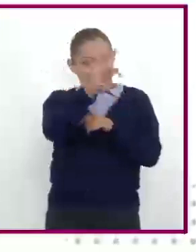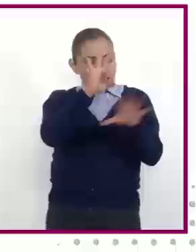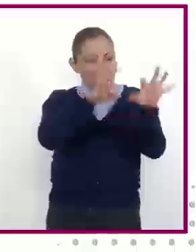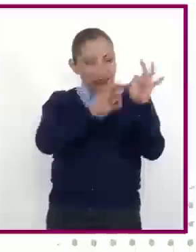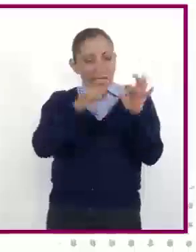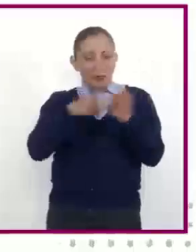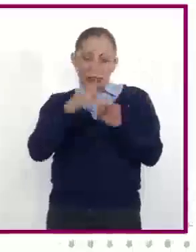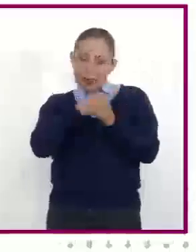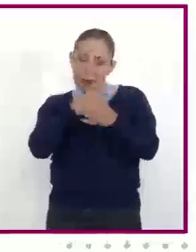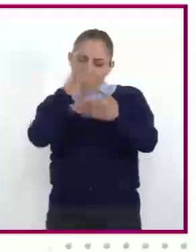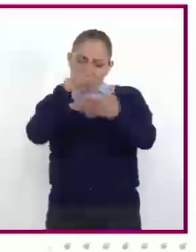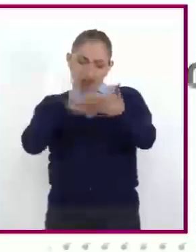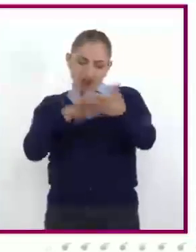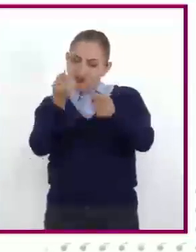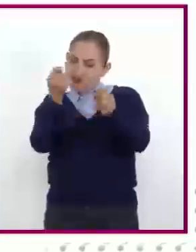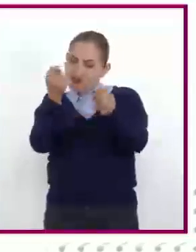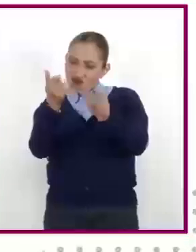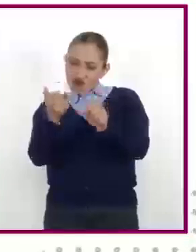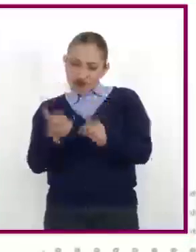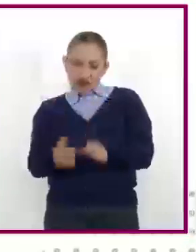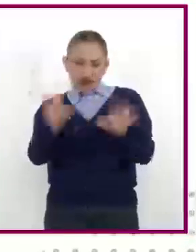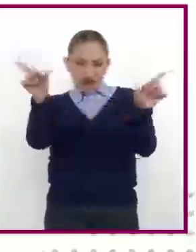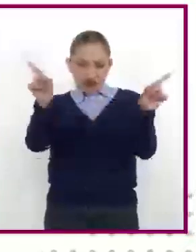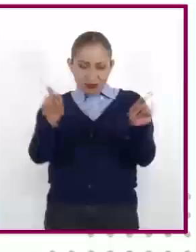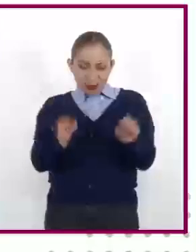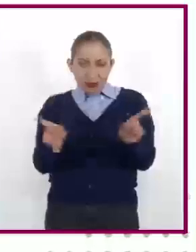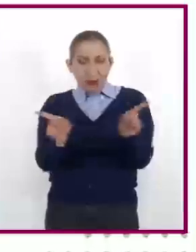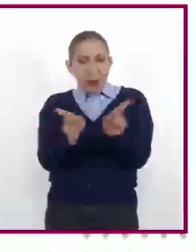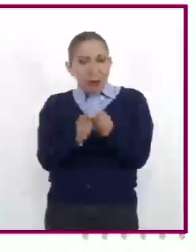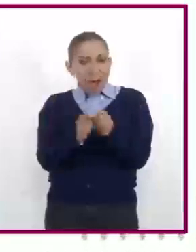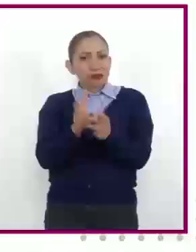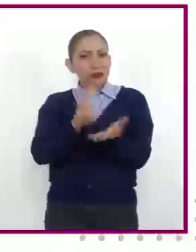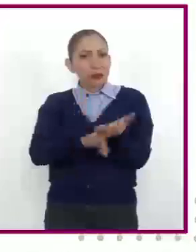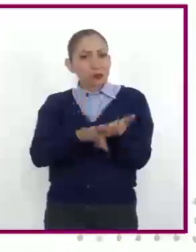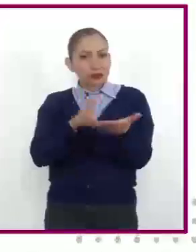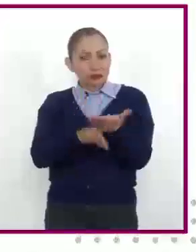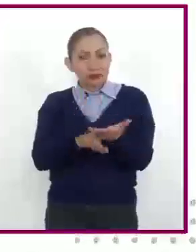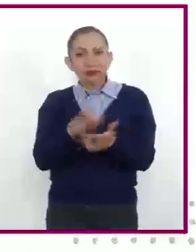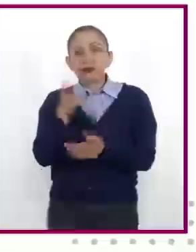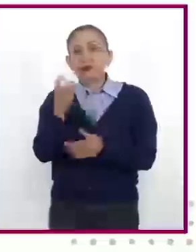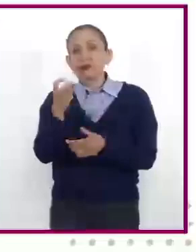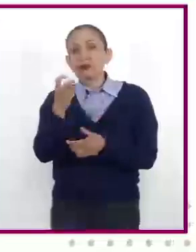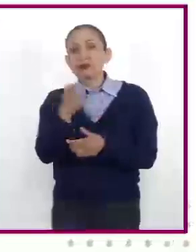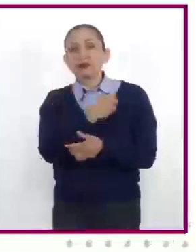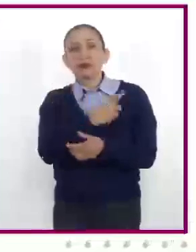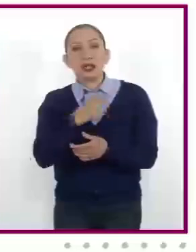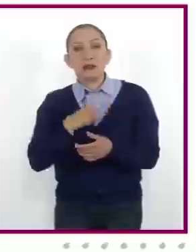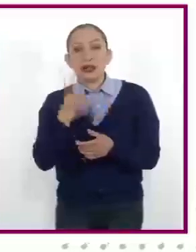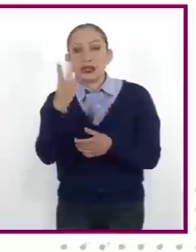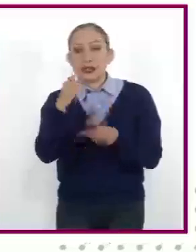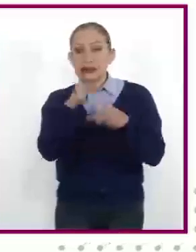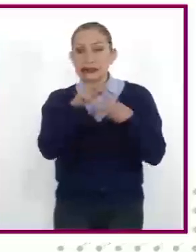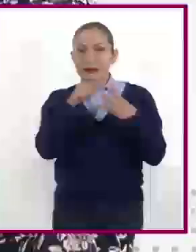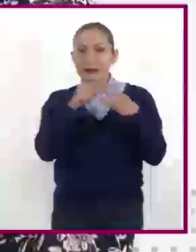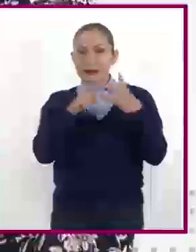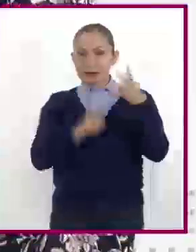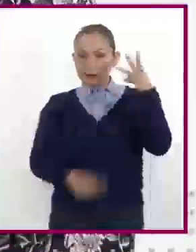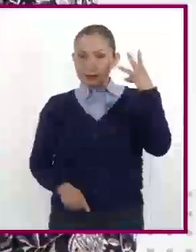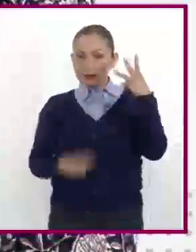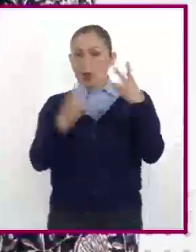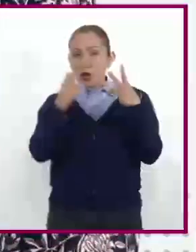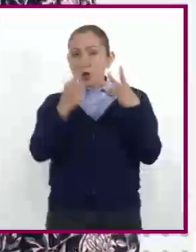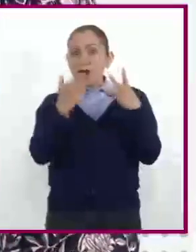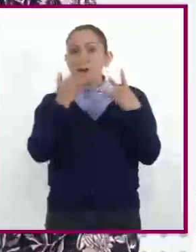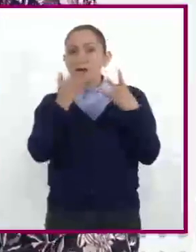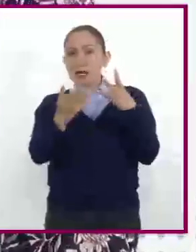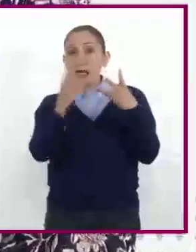debe discriminarse y analizar su calidad y validez. Para ello, se consideran 3 factores. Un